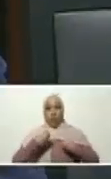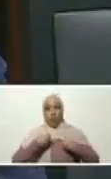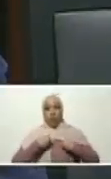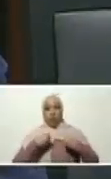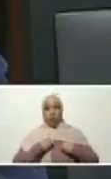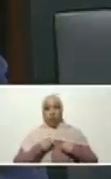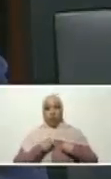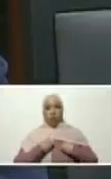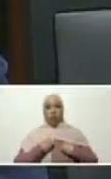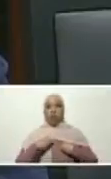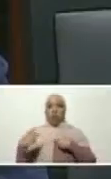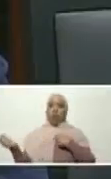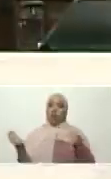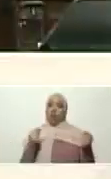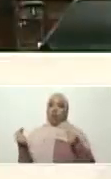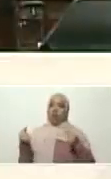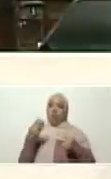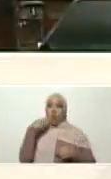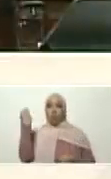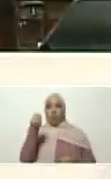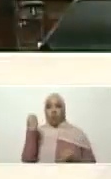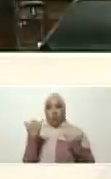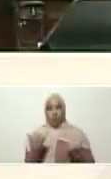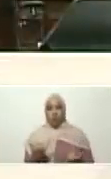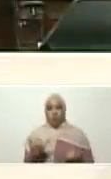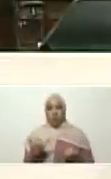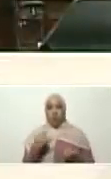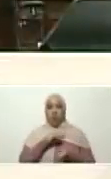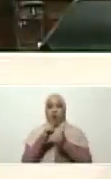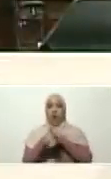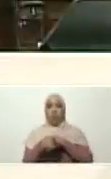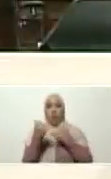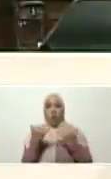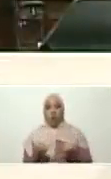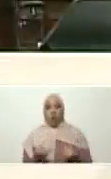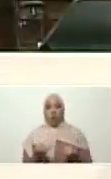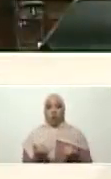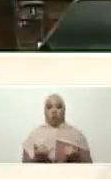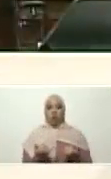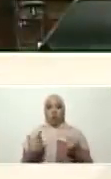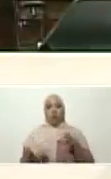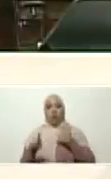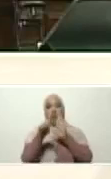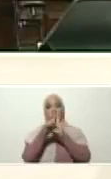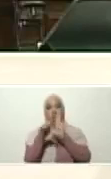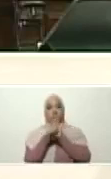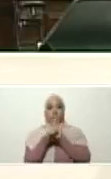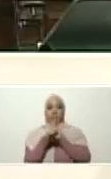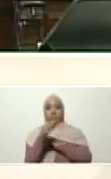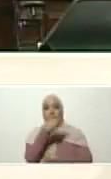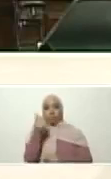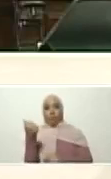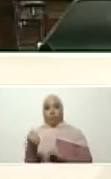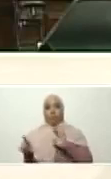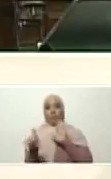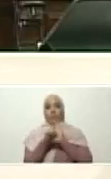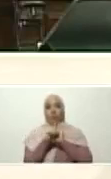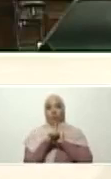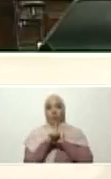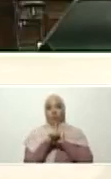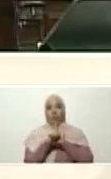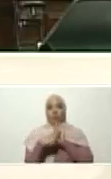que vibran con esa experiencia diaria, convertirla ahora en una ley, en mejorar la ley.